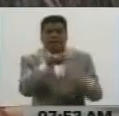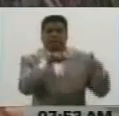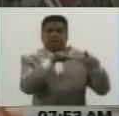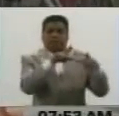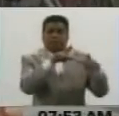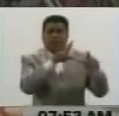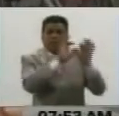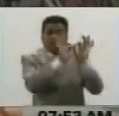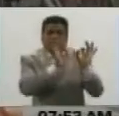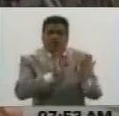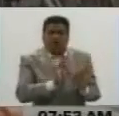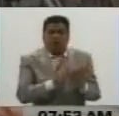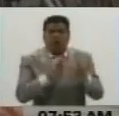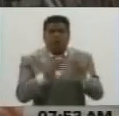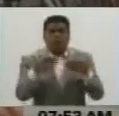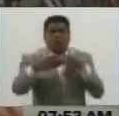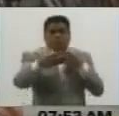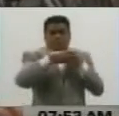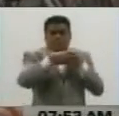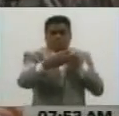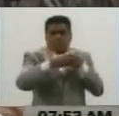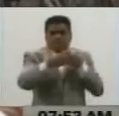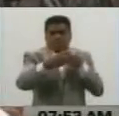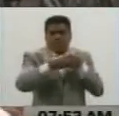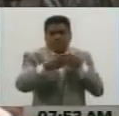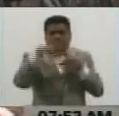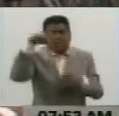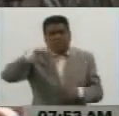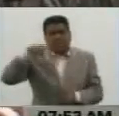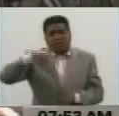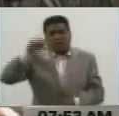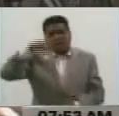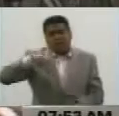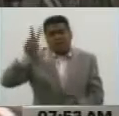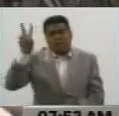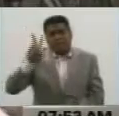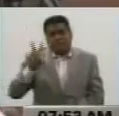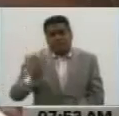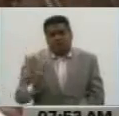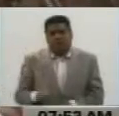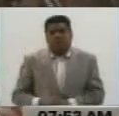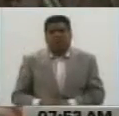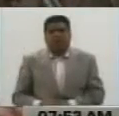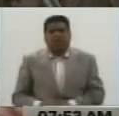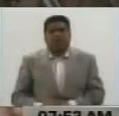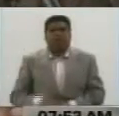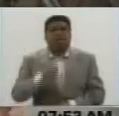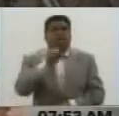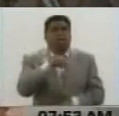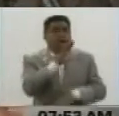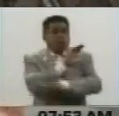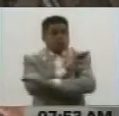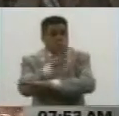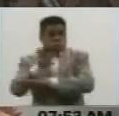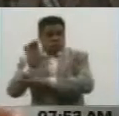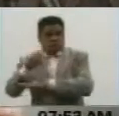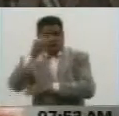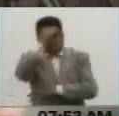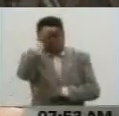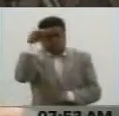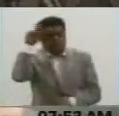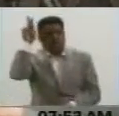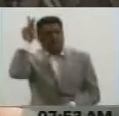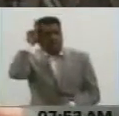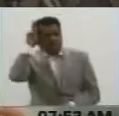las suficientes divisas que en este momento está requiriendo el Estado, pero también la protección de nuestros indígenas, la